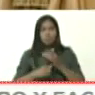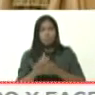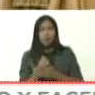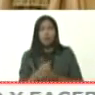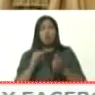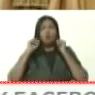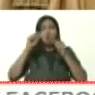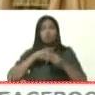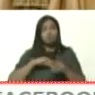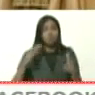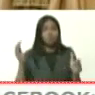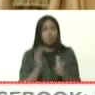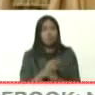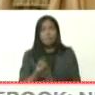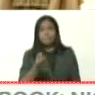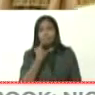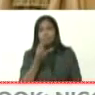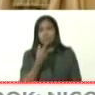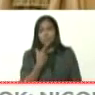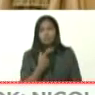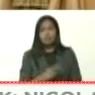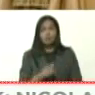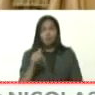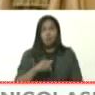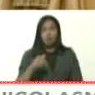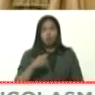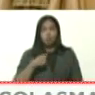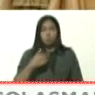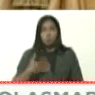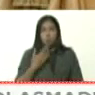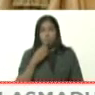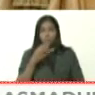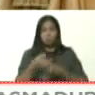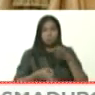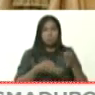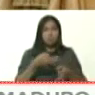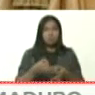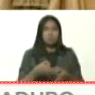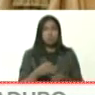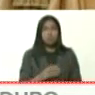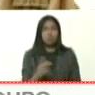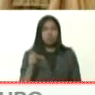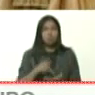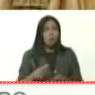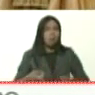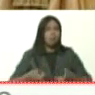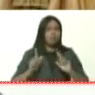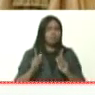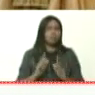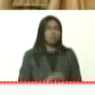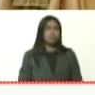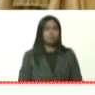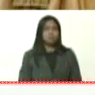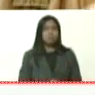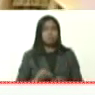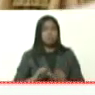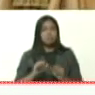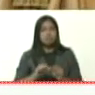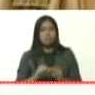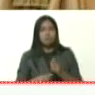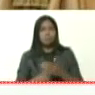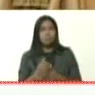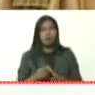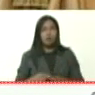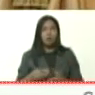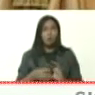equipos, las medicinas. Y hoy puedo decir que estoy listo para inaugurar la